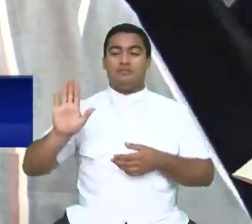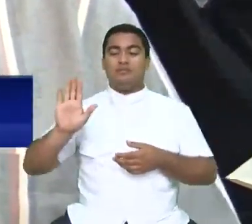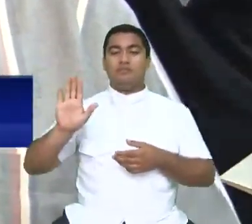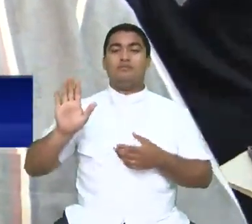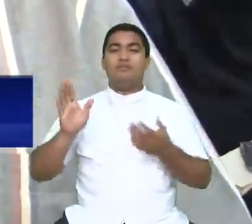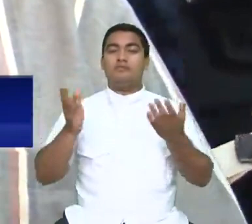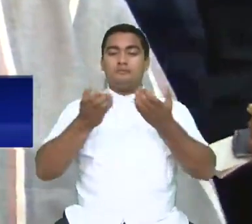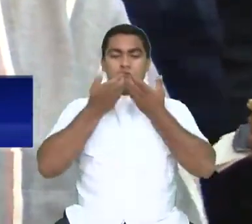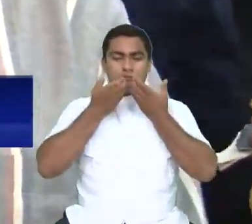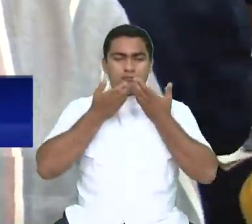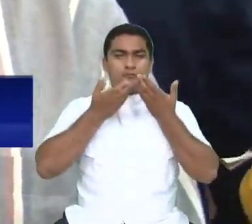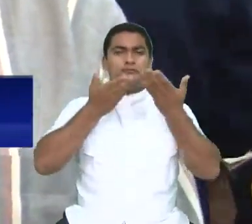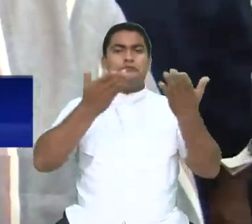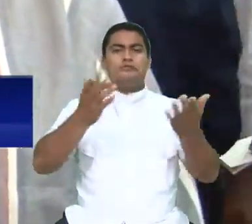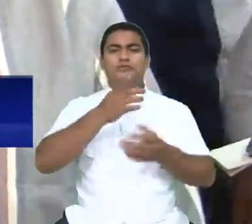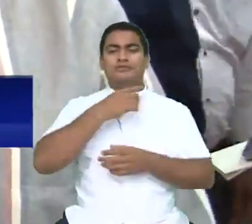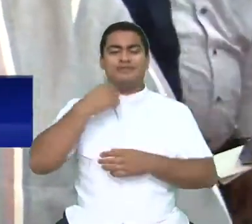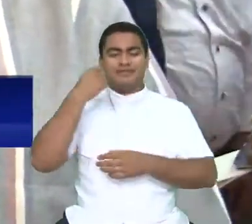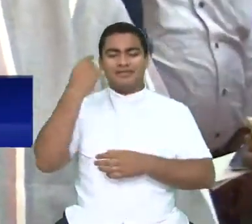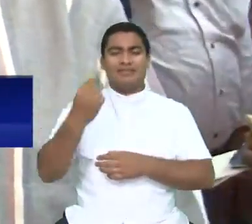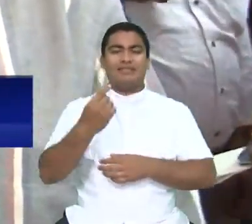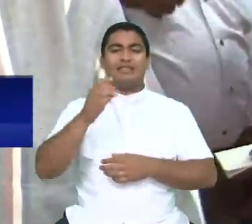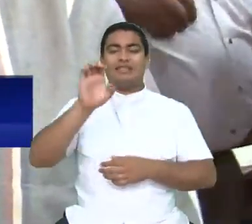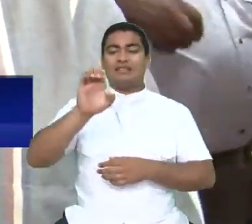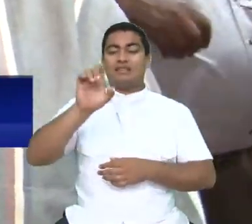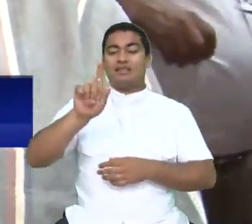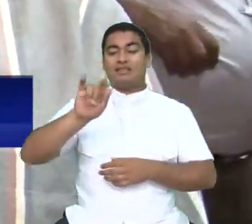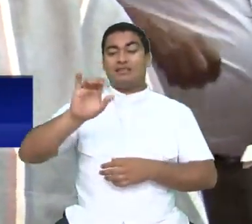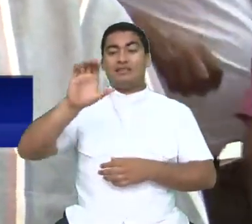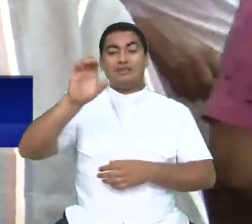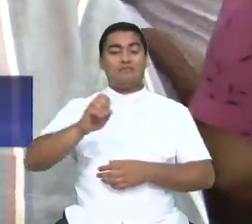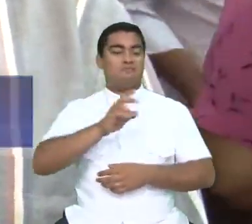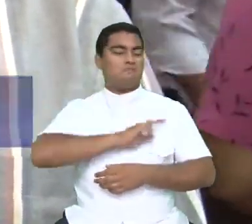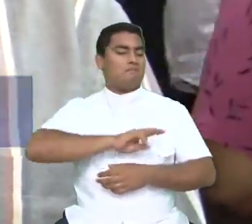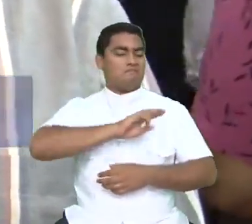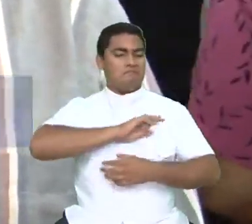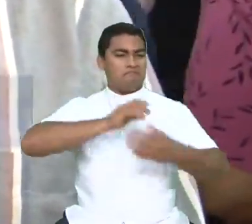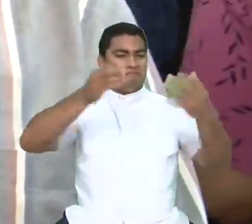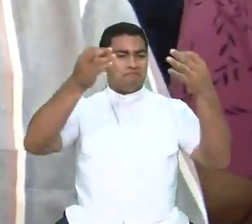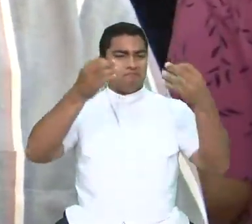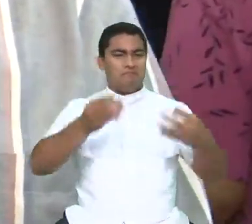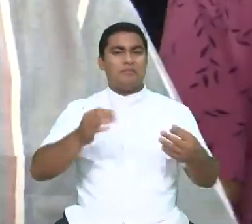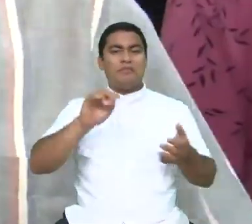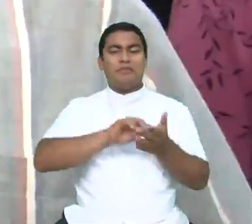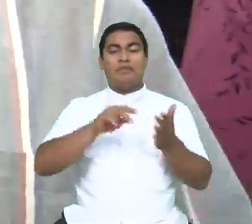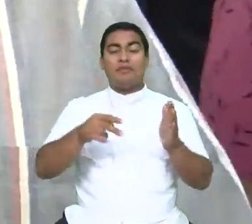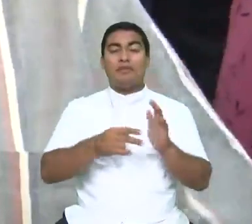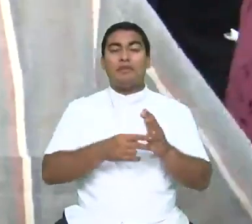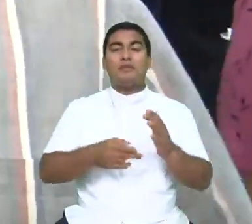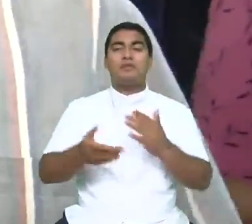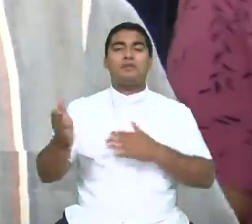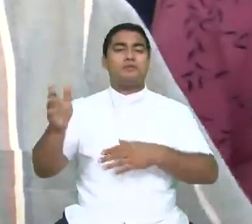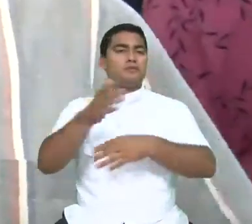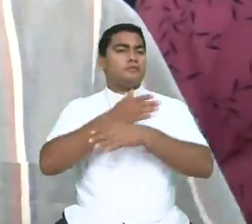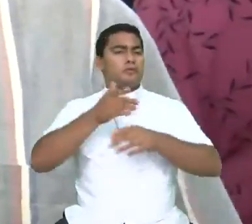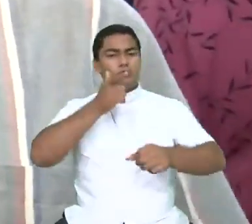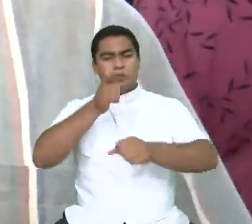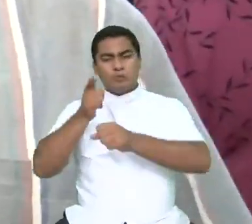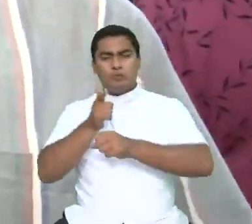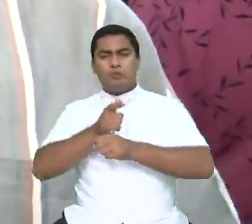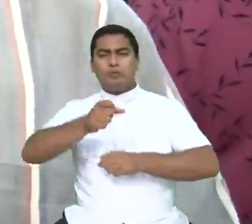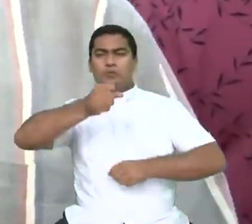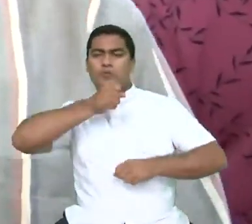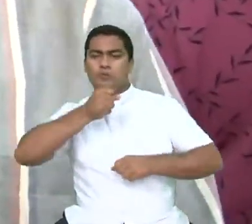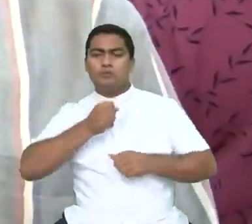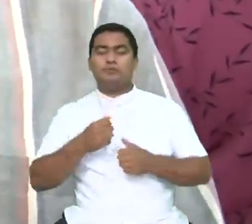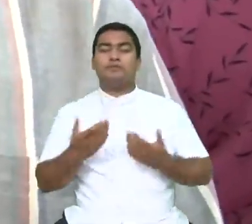con cumplir de manera ética en diferentes etapas de que nos ha llevado las condiciones coyunturales.